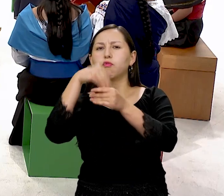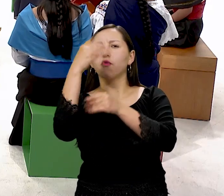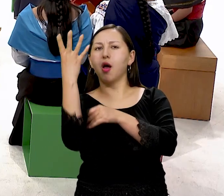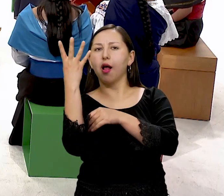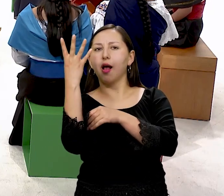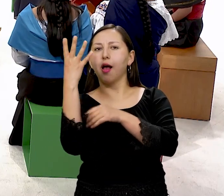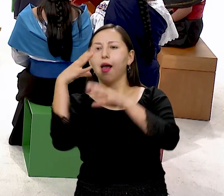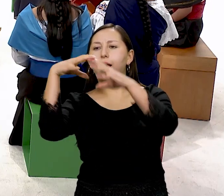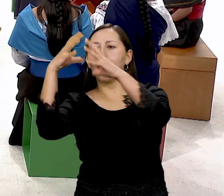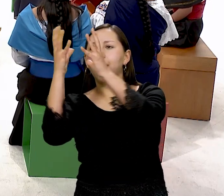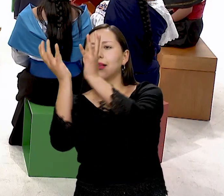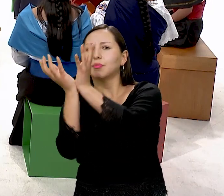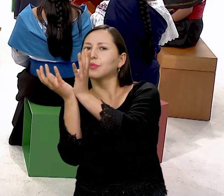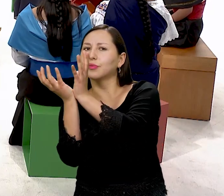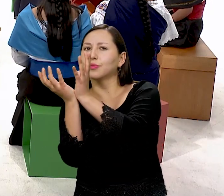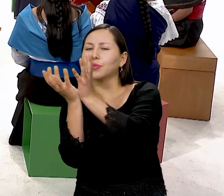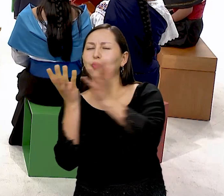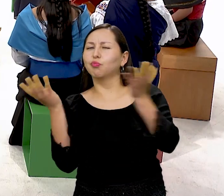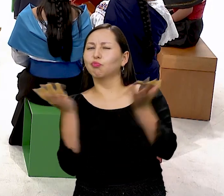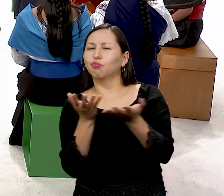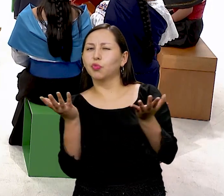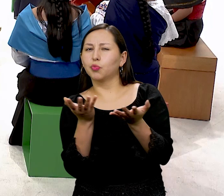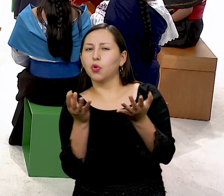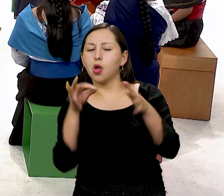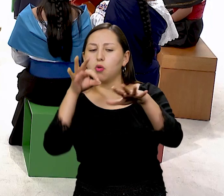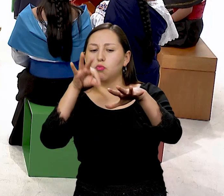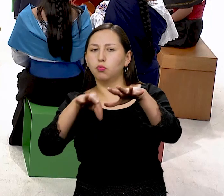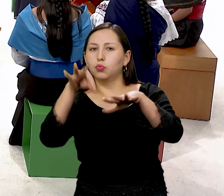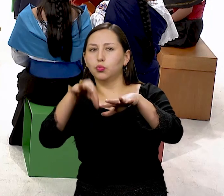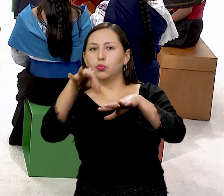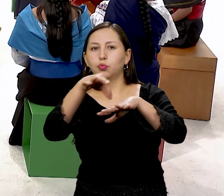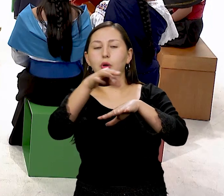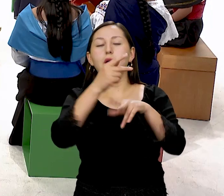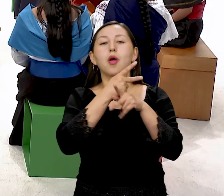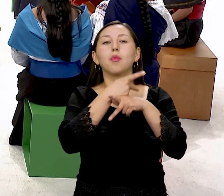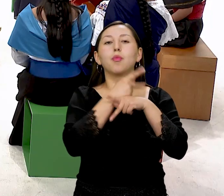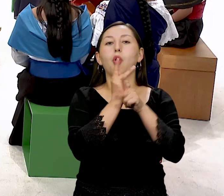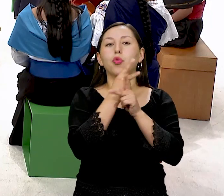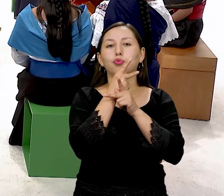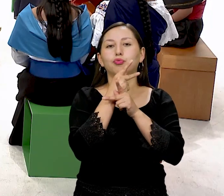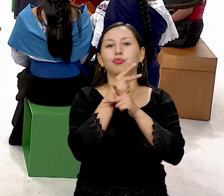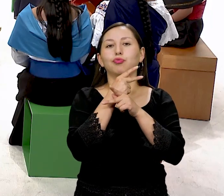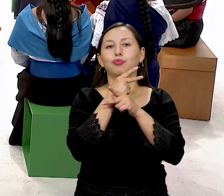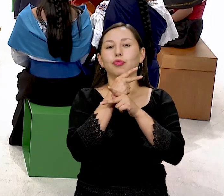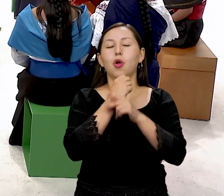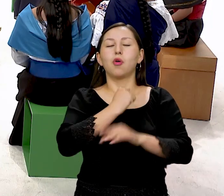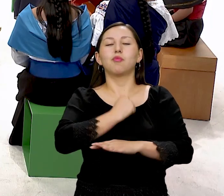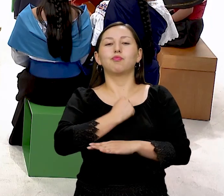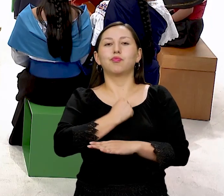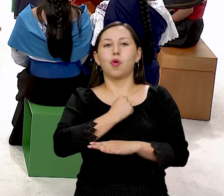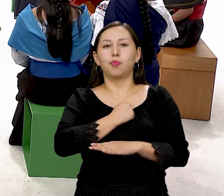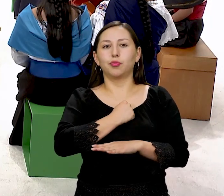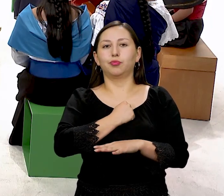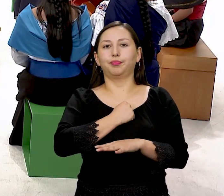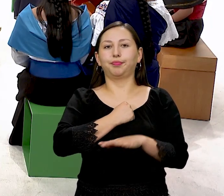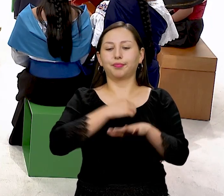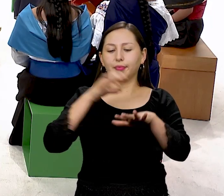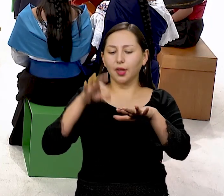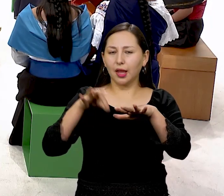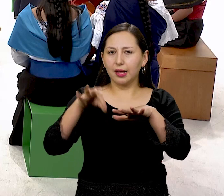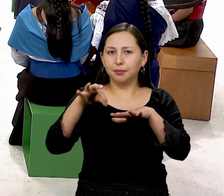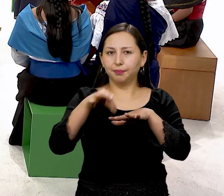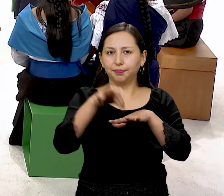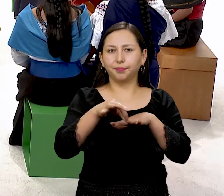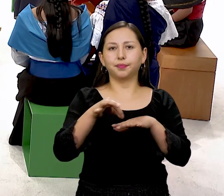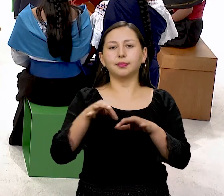este proyecto es prácticamente cultivar productos andinos, como ustedes ya conocen, ¿no? La quinoa,